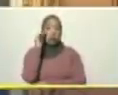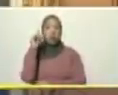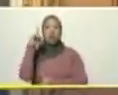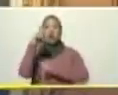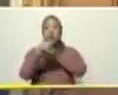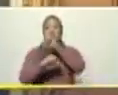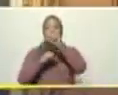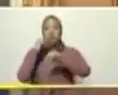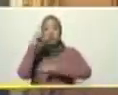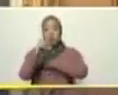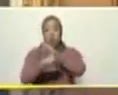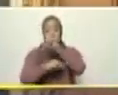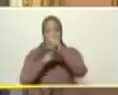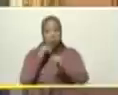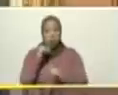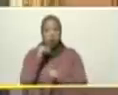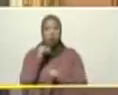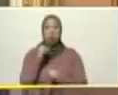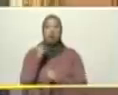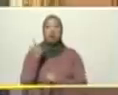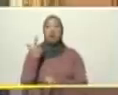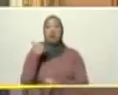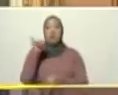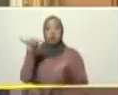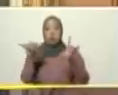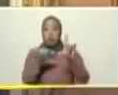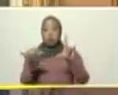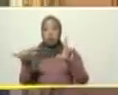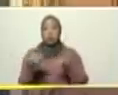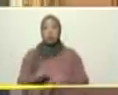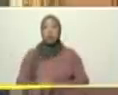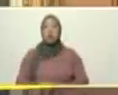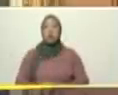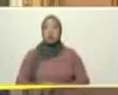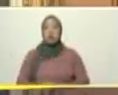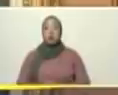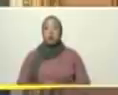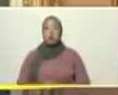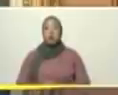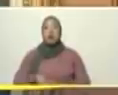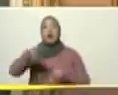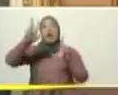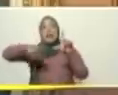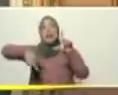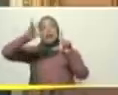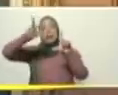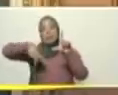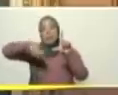Twitter, por Periscope, por YouTube, por Instagram.